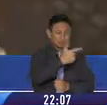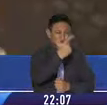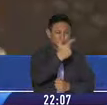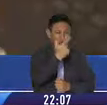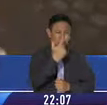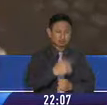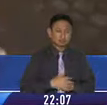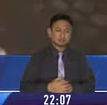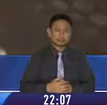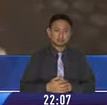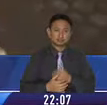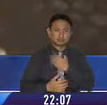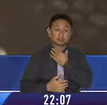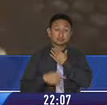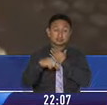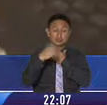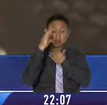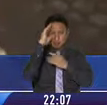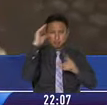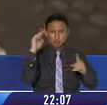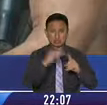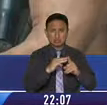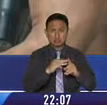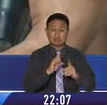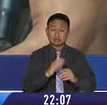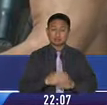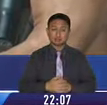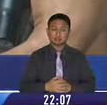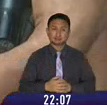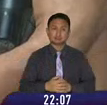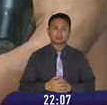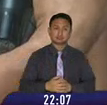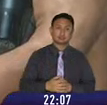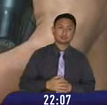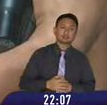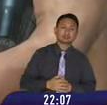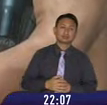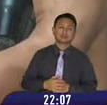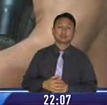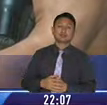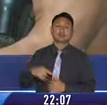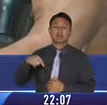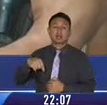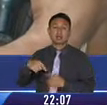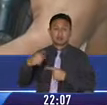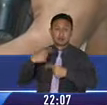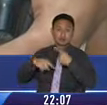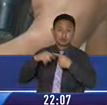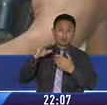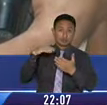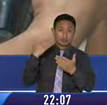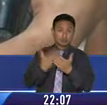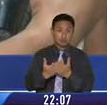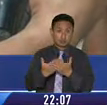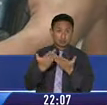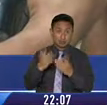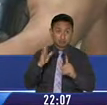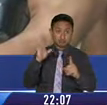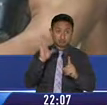Con disparos dejan mensajes que no están jugando. Ya muchos locales han llegado y han comenzado a hacer